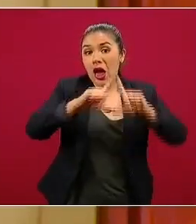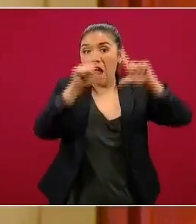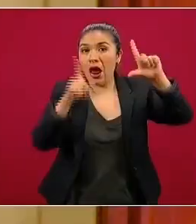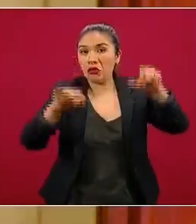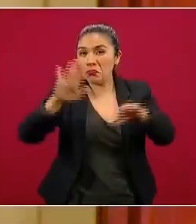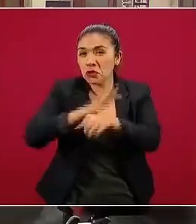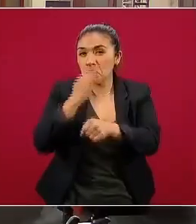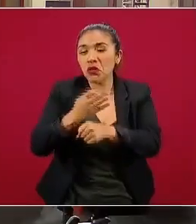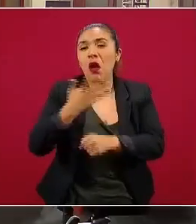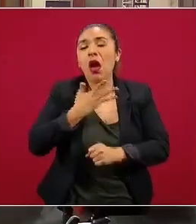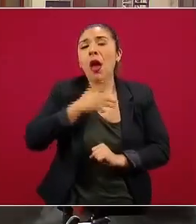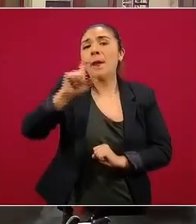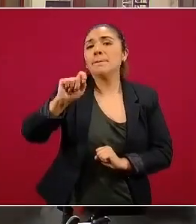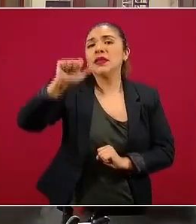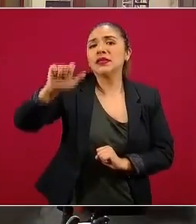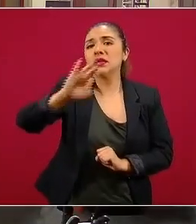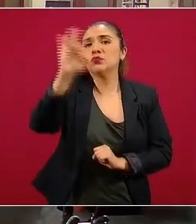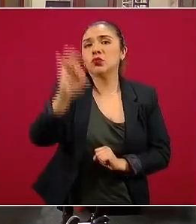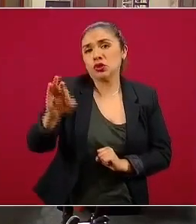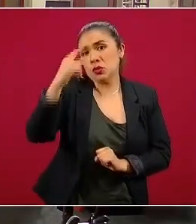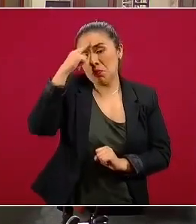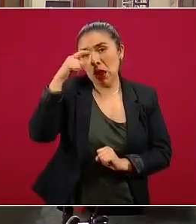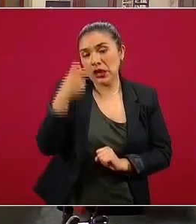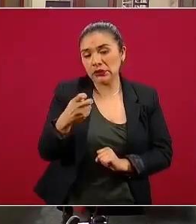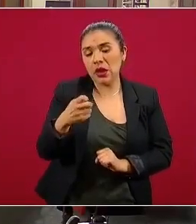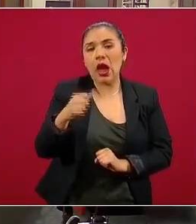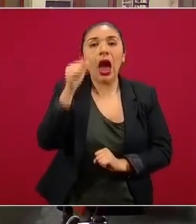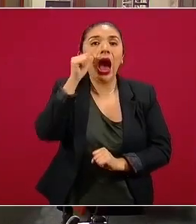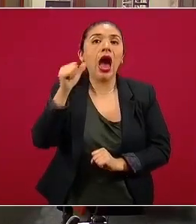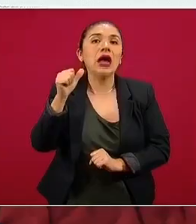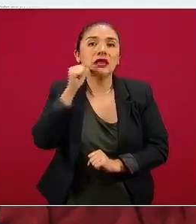camas, 26% para el corte